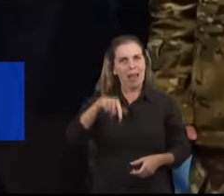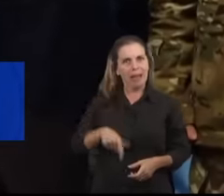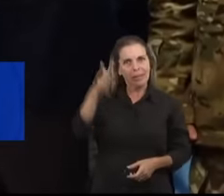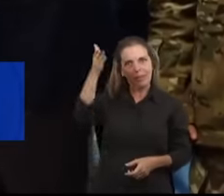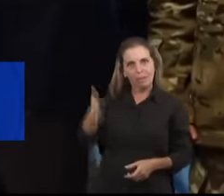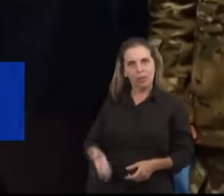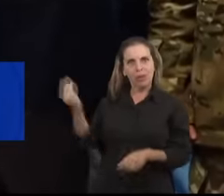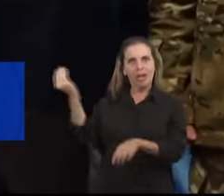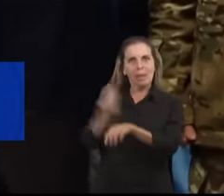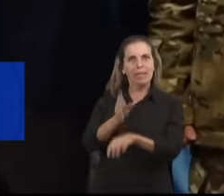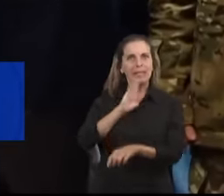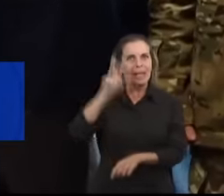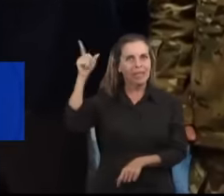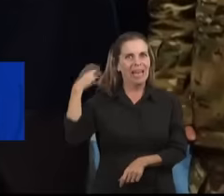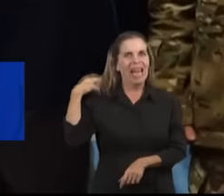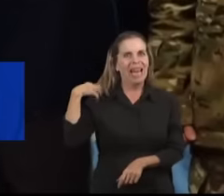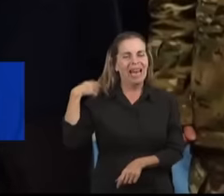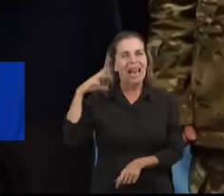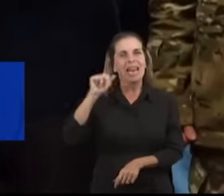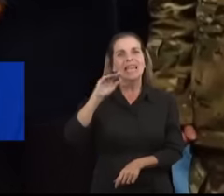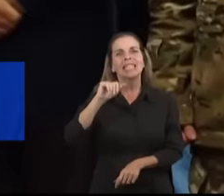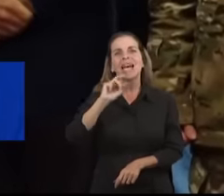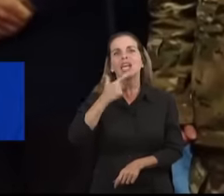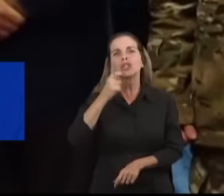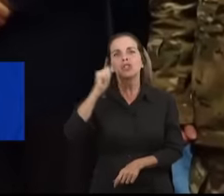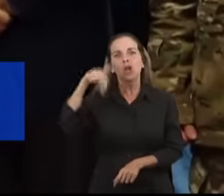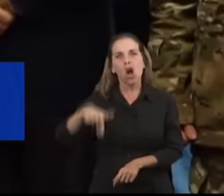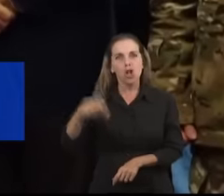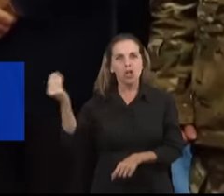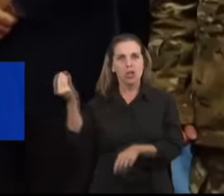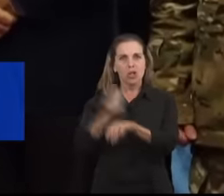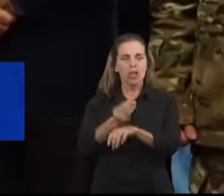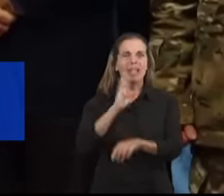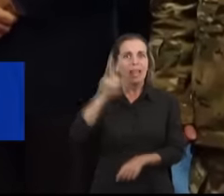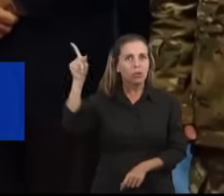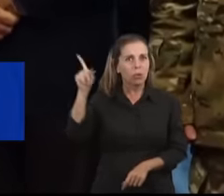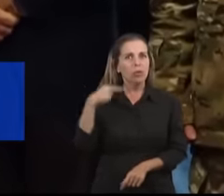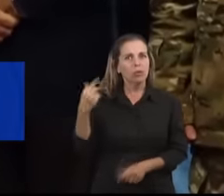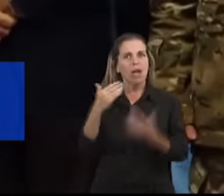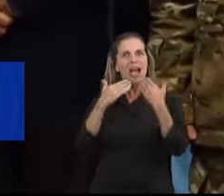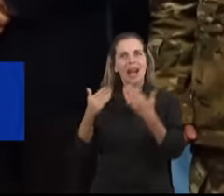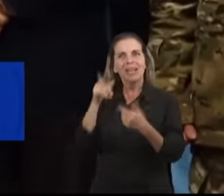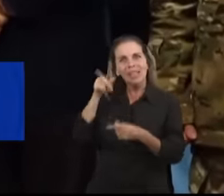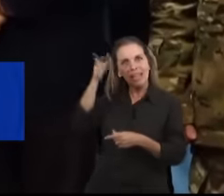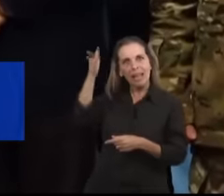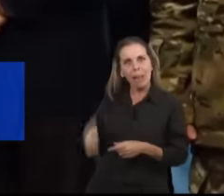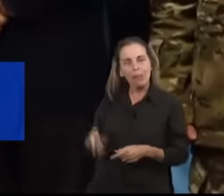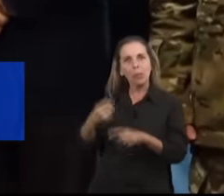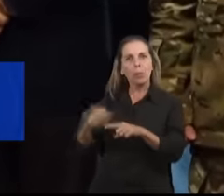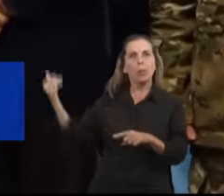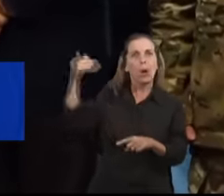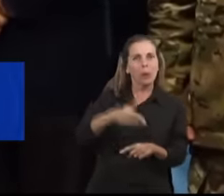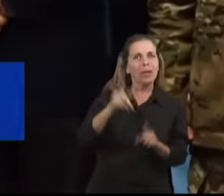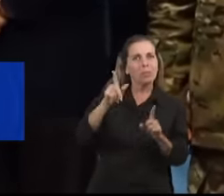Richardson, comandante del Comando Sur de los Estados Unidos, y expresar nuestro agradecimiento por su visita y por el apoyo que el gobierno de los